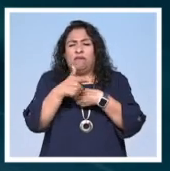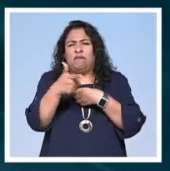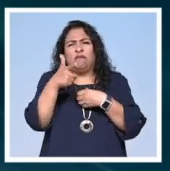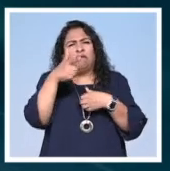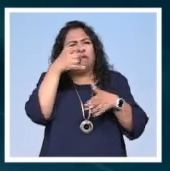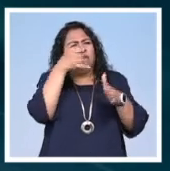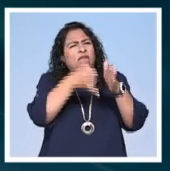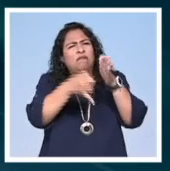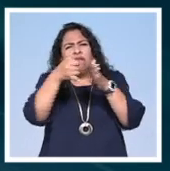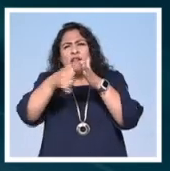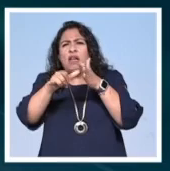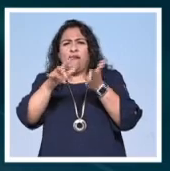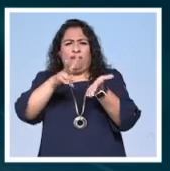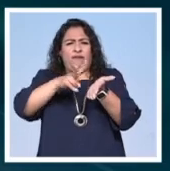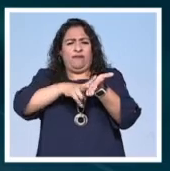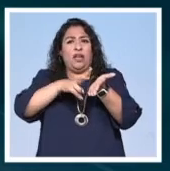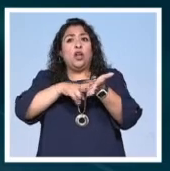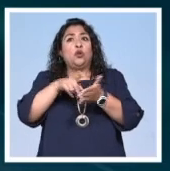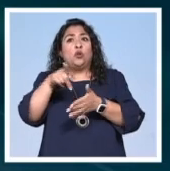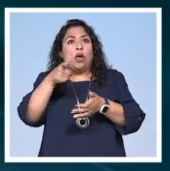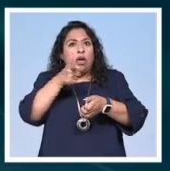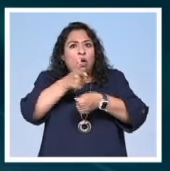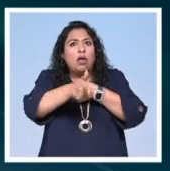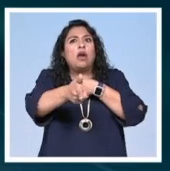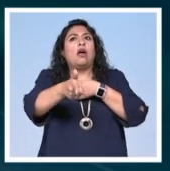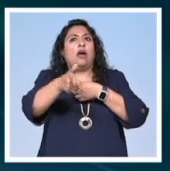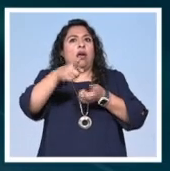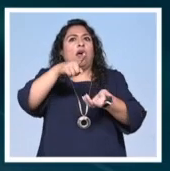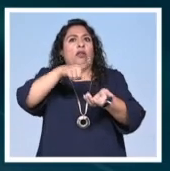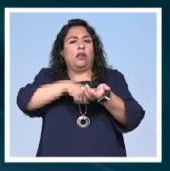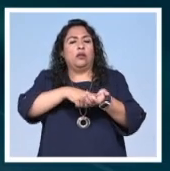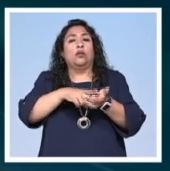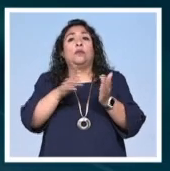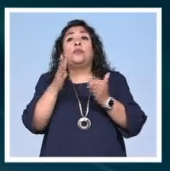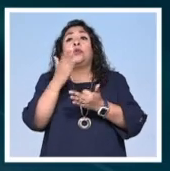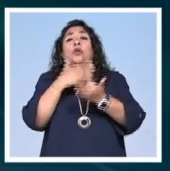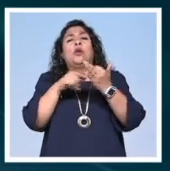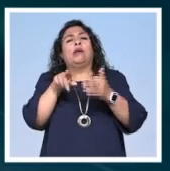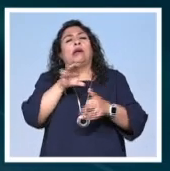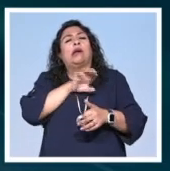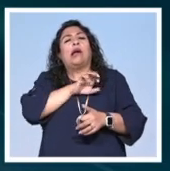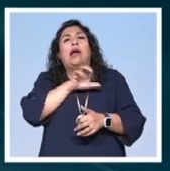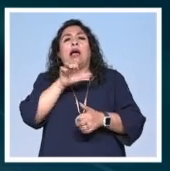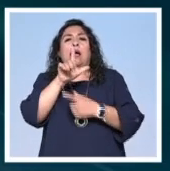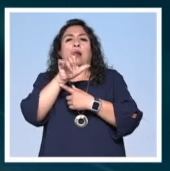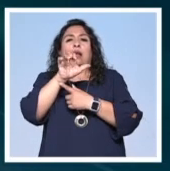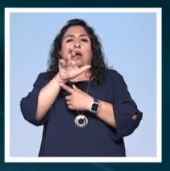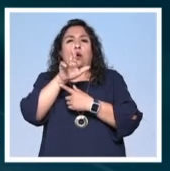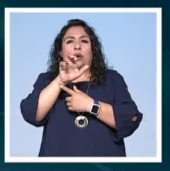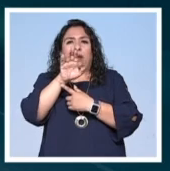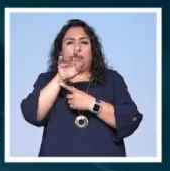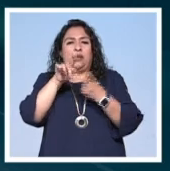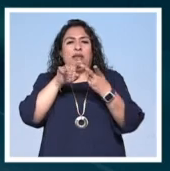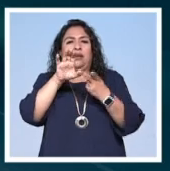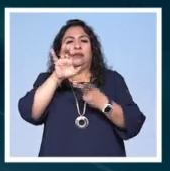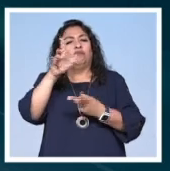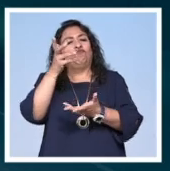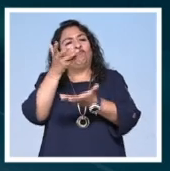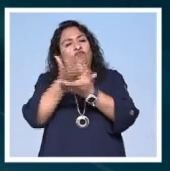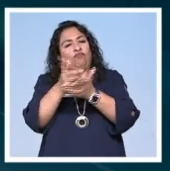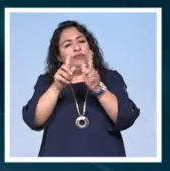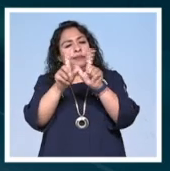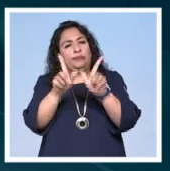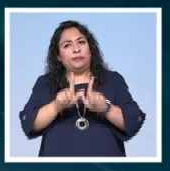universos desde la dignidad que tú descubrí en ellos todo mi cariño a la hora Emilia y Cecilia descansa en